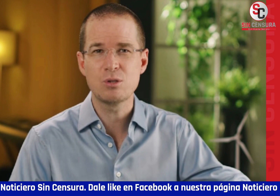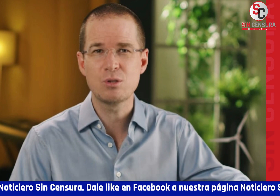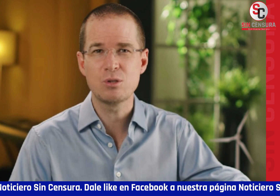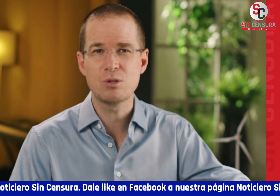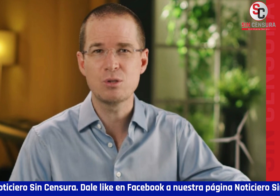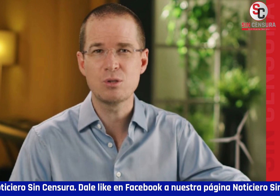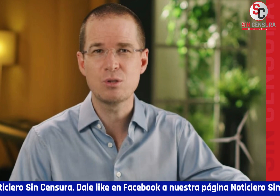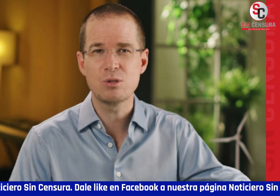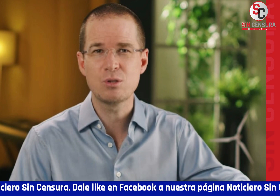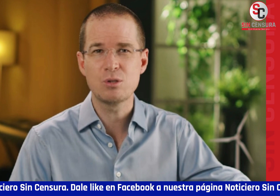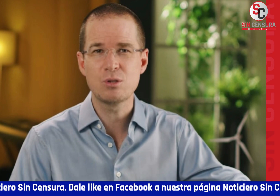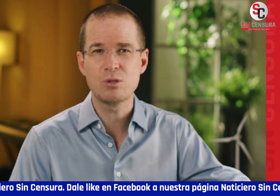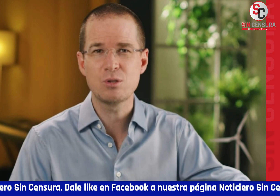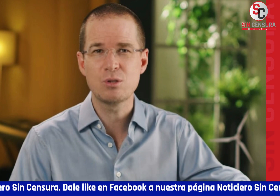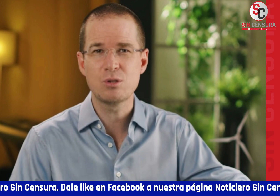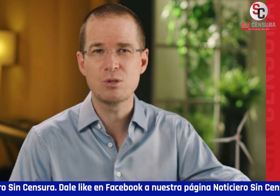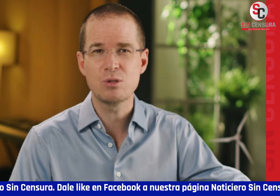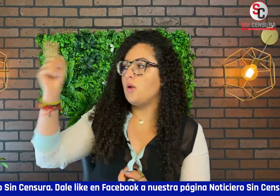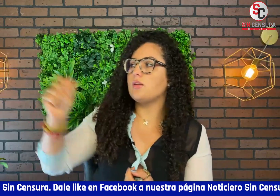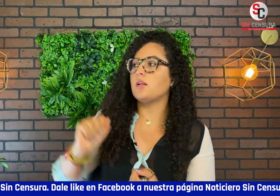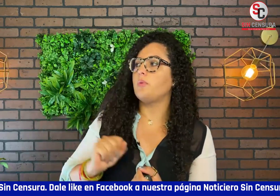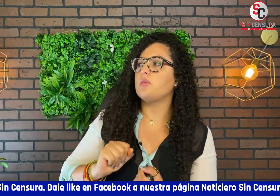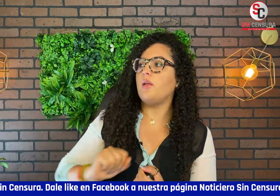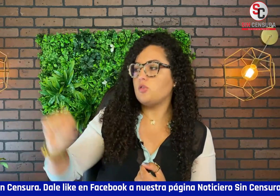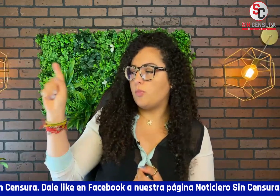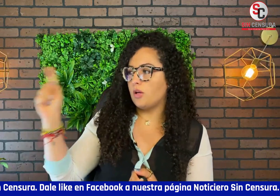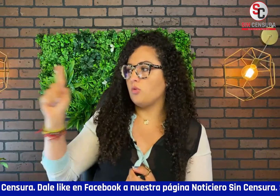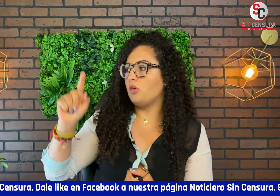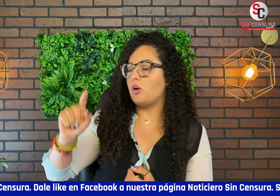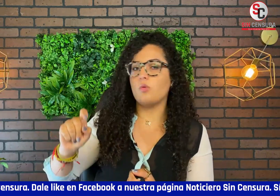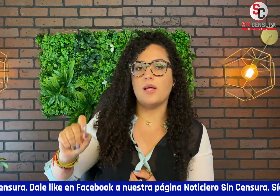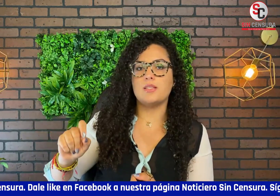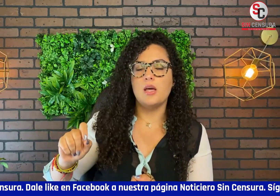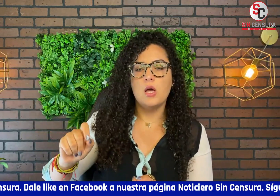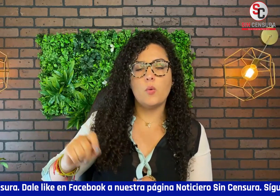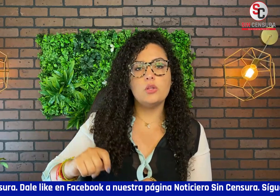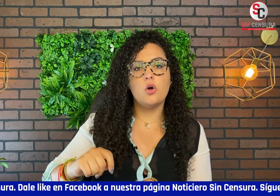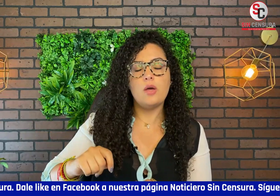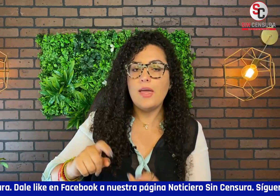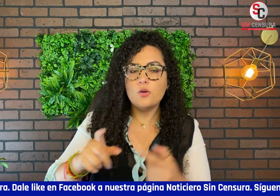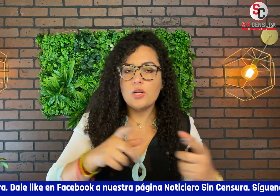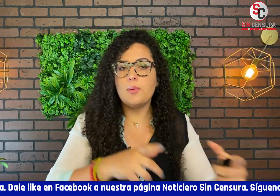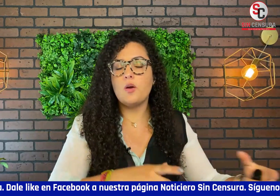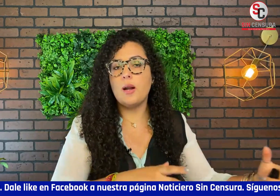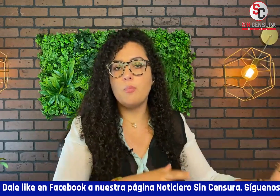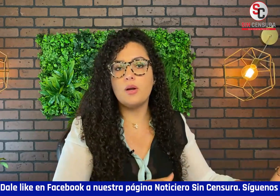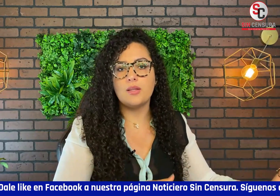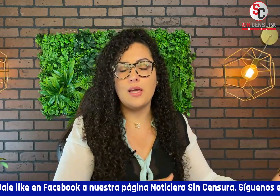una hipocresía voltear a ver y decir, es que tú eres el responsable de esto porque tú no lo regulaste, cuando